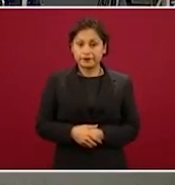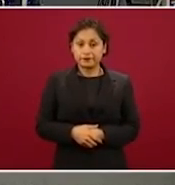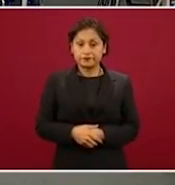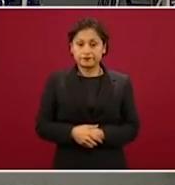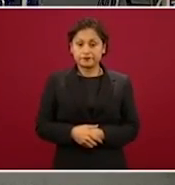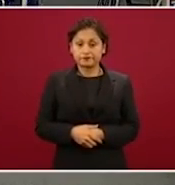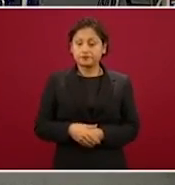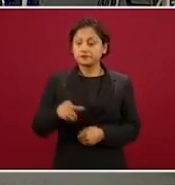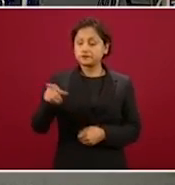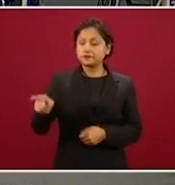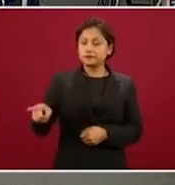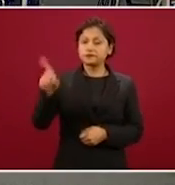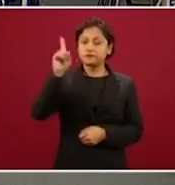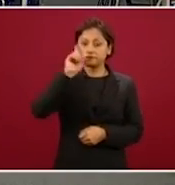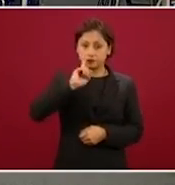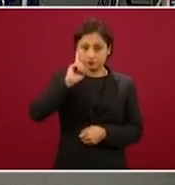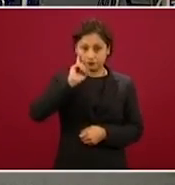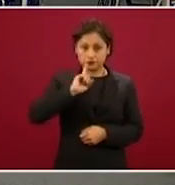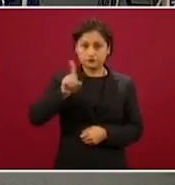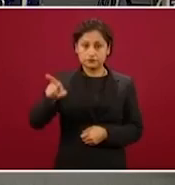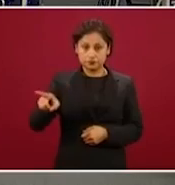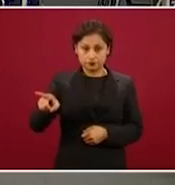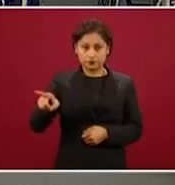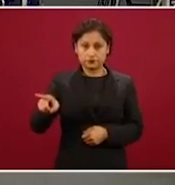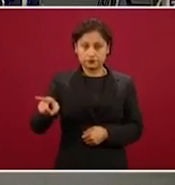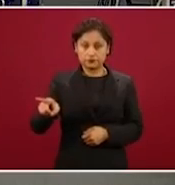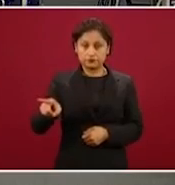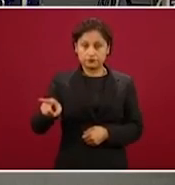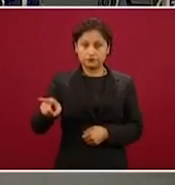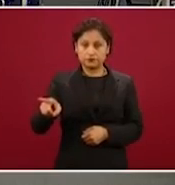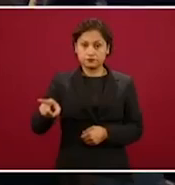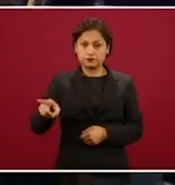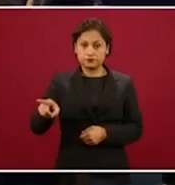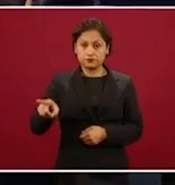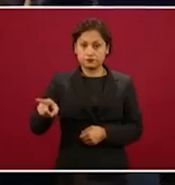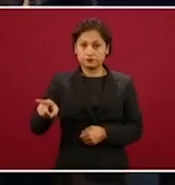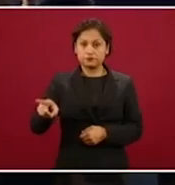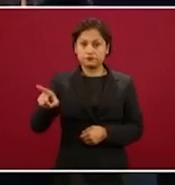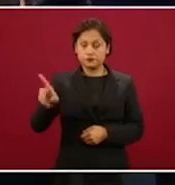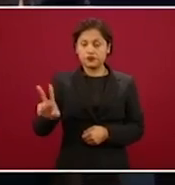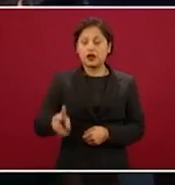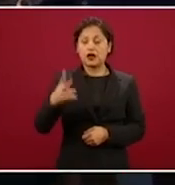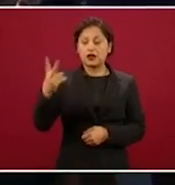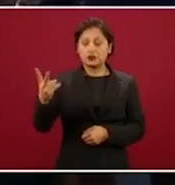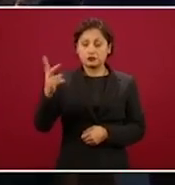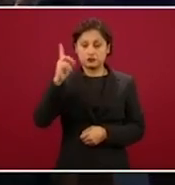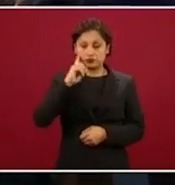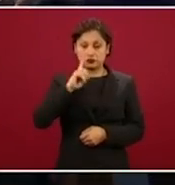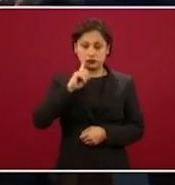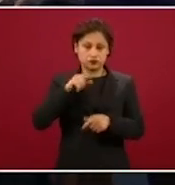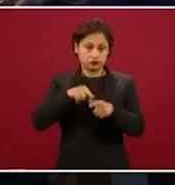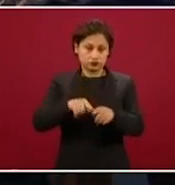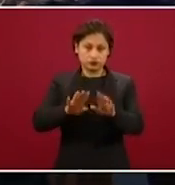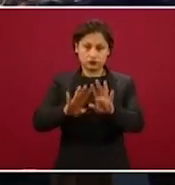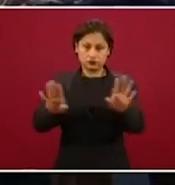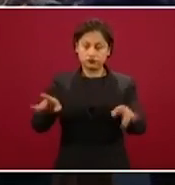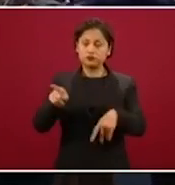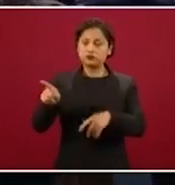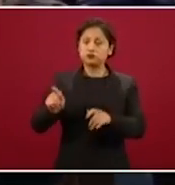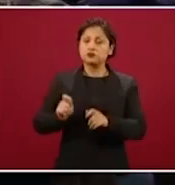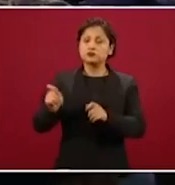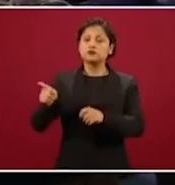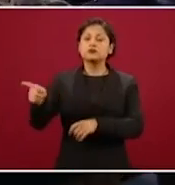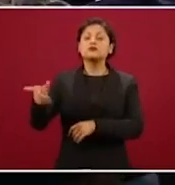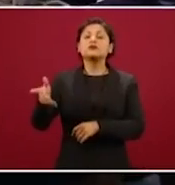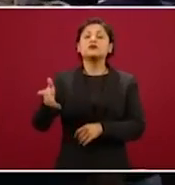Le tocaba a una compañera, van dos seguidas. Sí, gracias. Gracias, presidente, por la palabra. Buenos días,